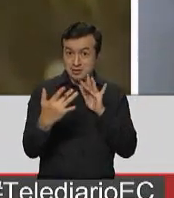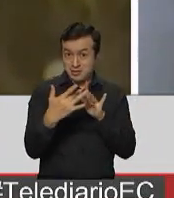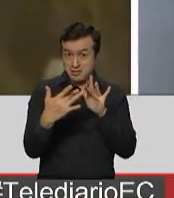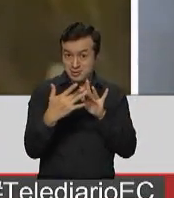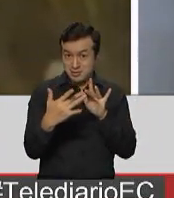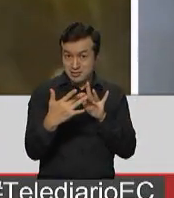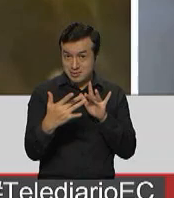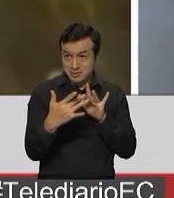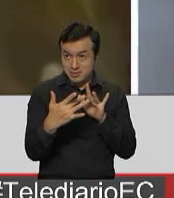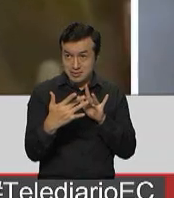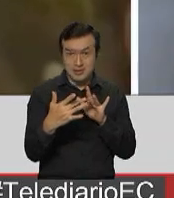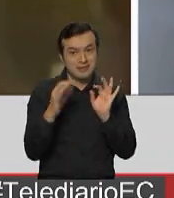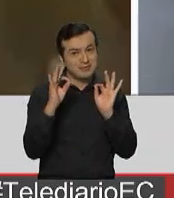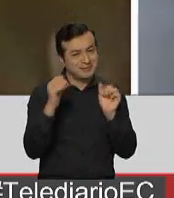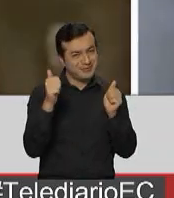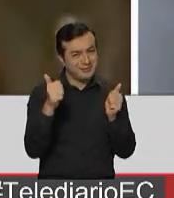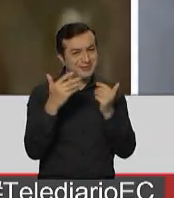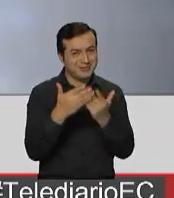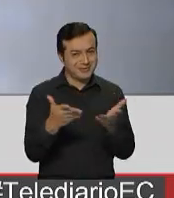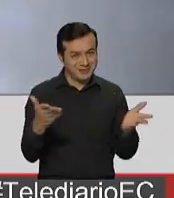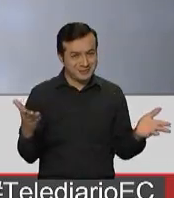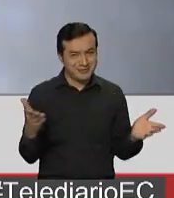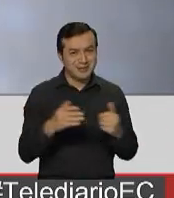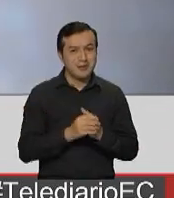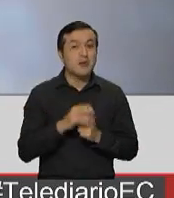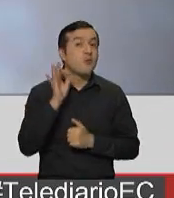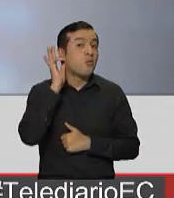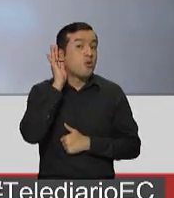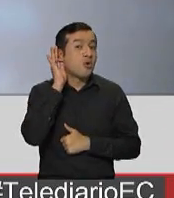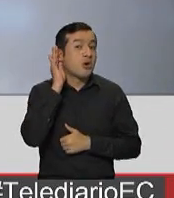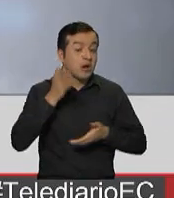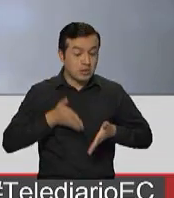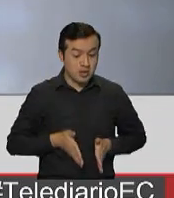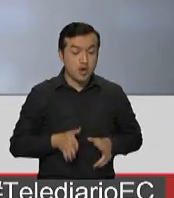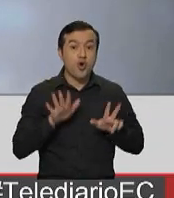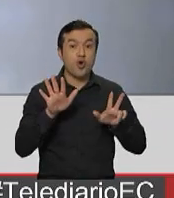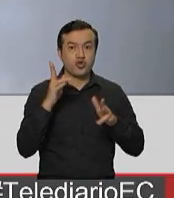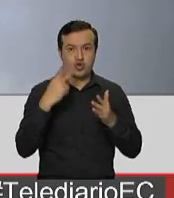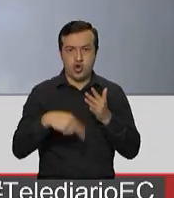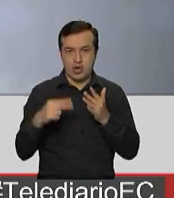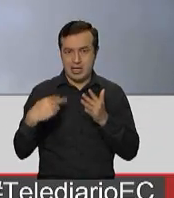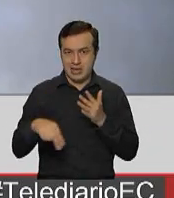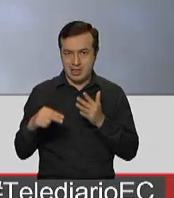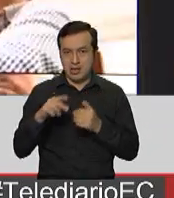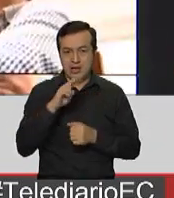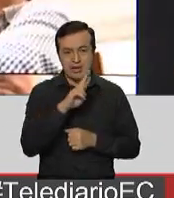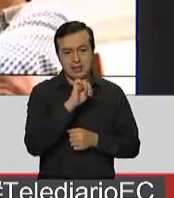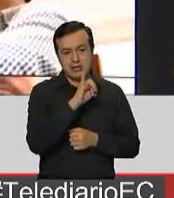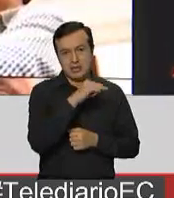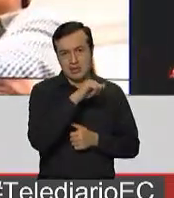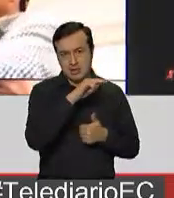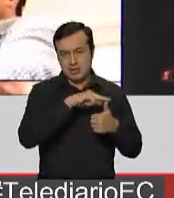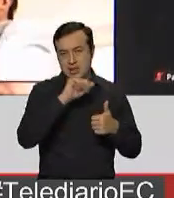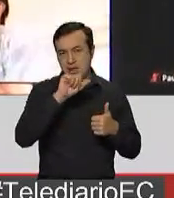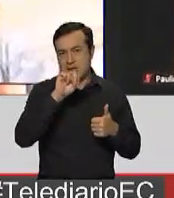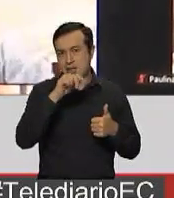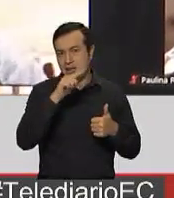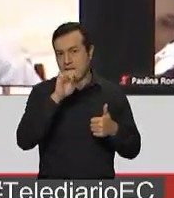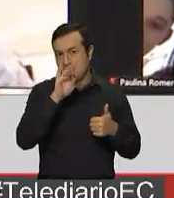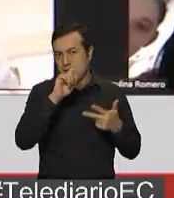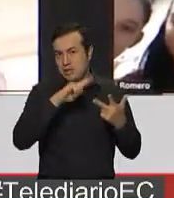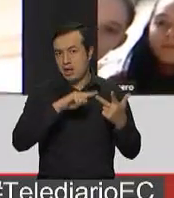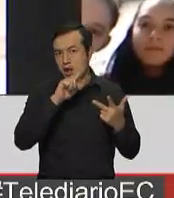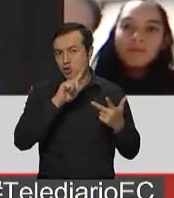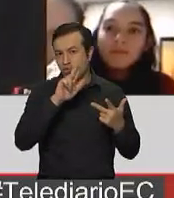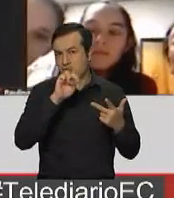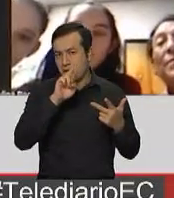Que pasen bien. Vicenta concebió a 8 hijos: Enriqueta, Angelita, Hermelinda, Luz